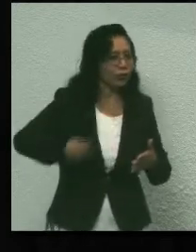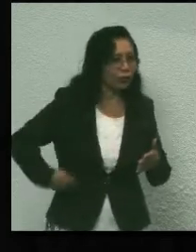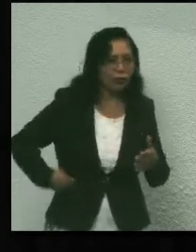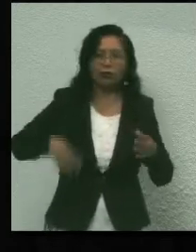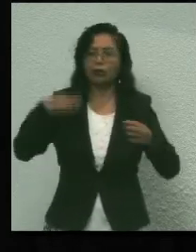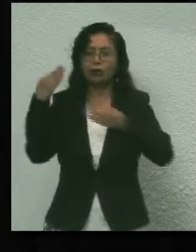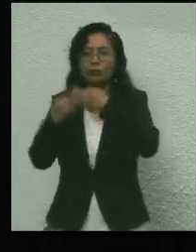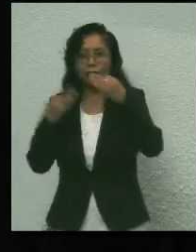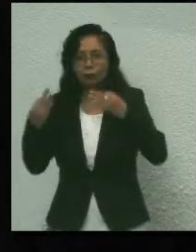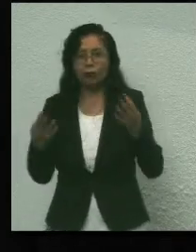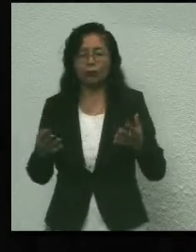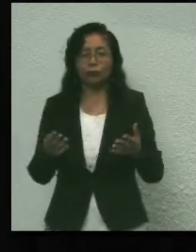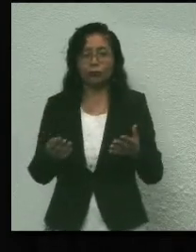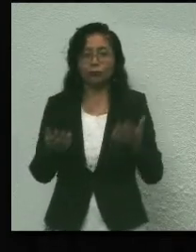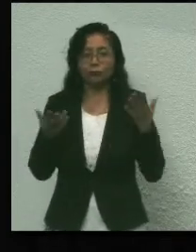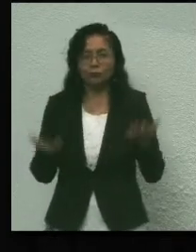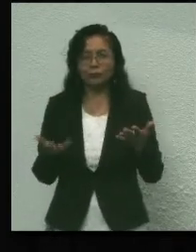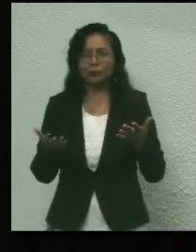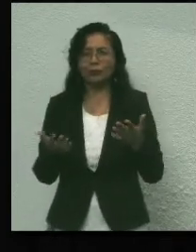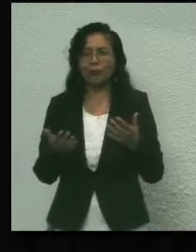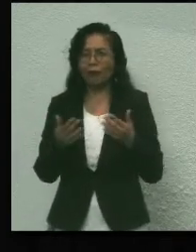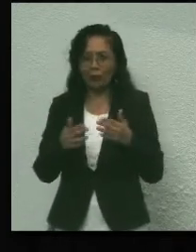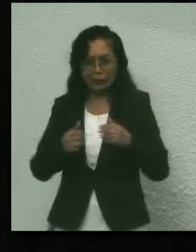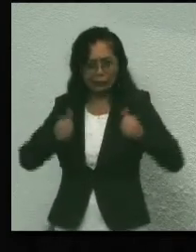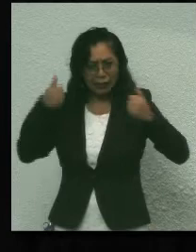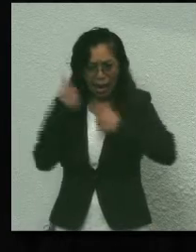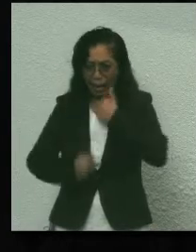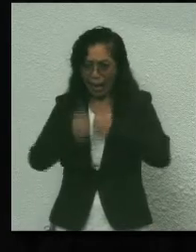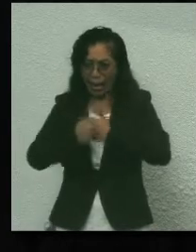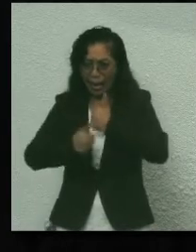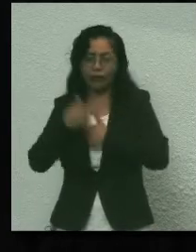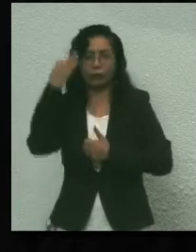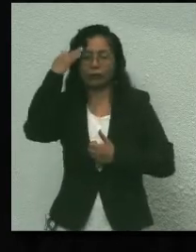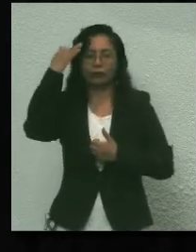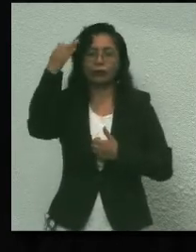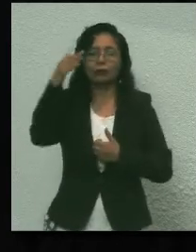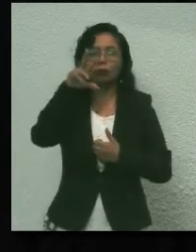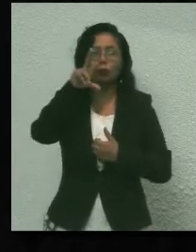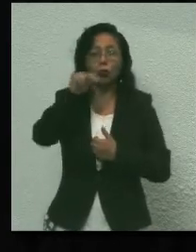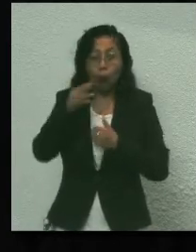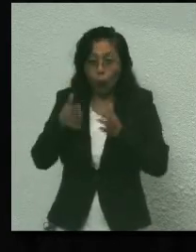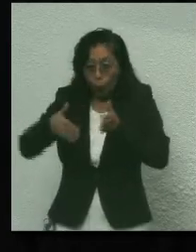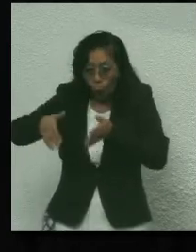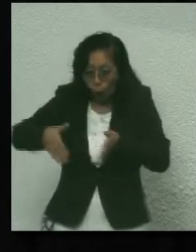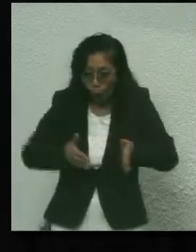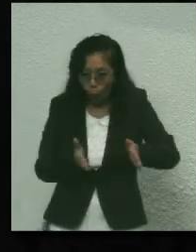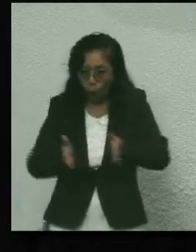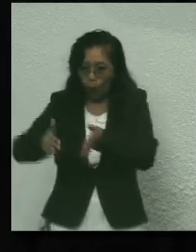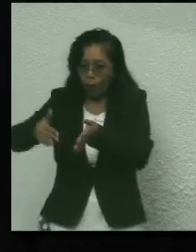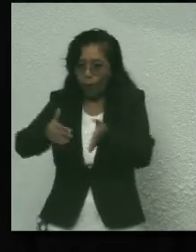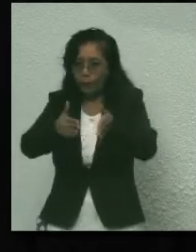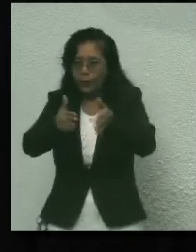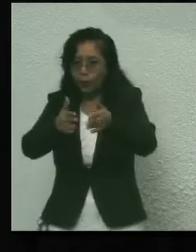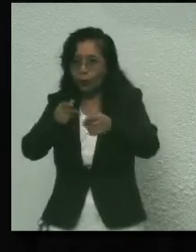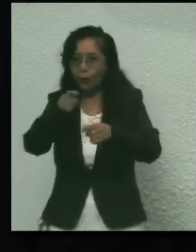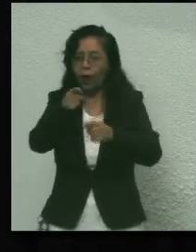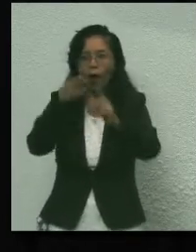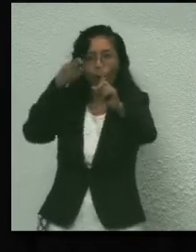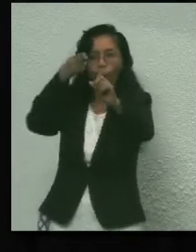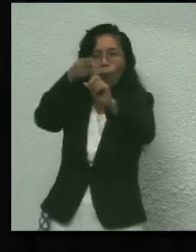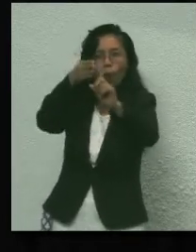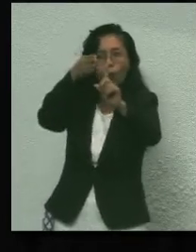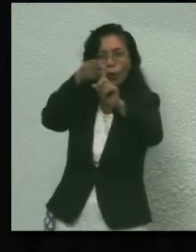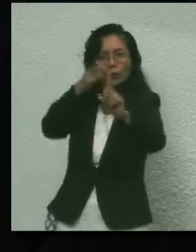municipales. Esta no es una carrera contra el tiempo, sino un camino con rumbo hacia un sentimiento por